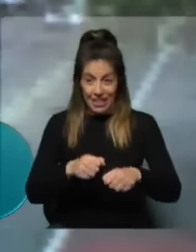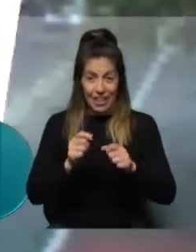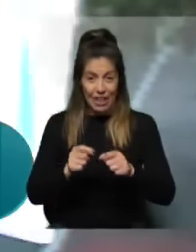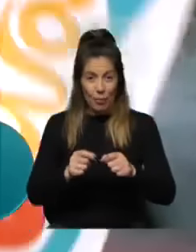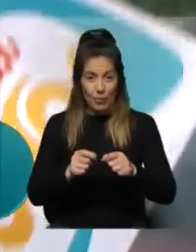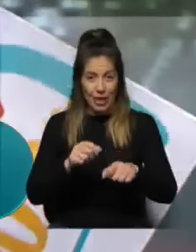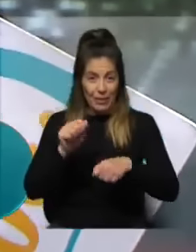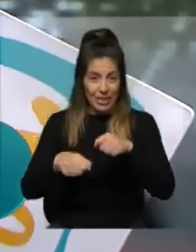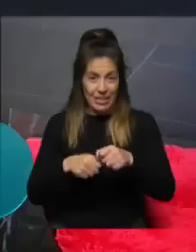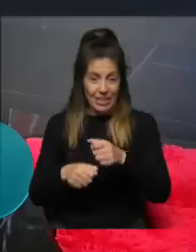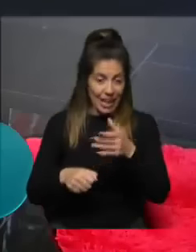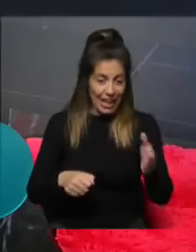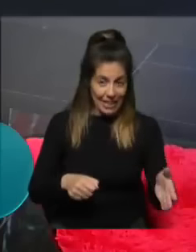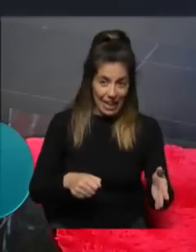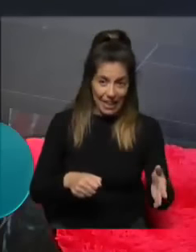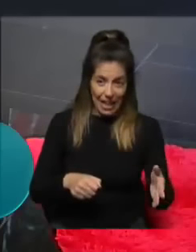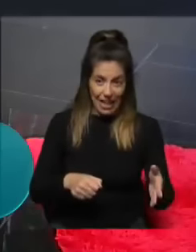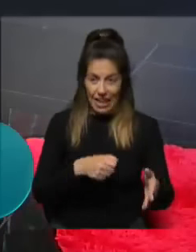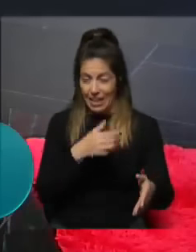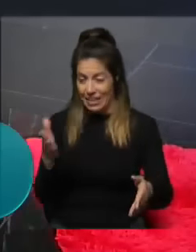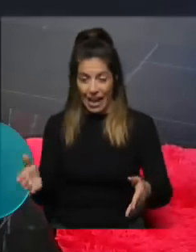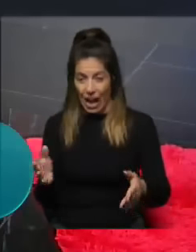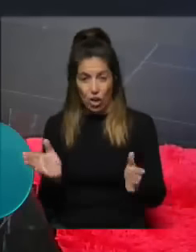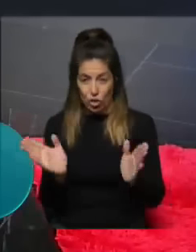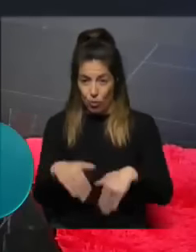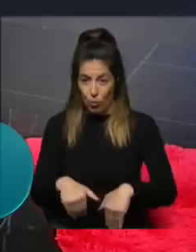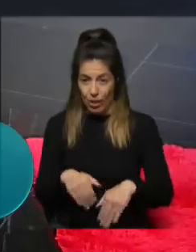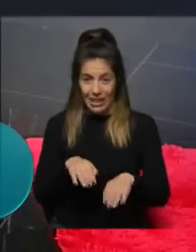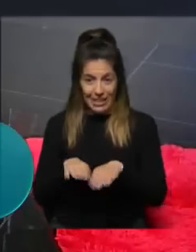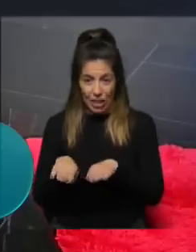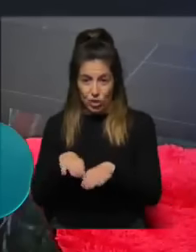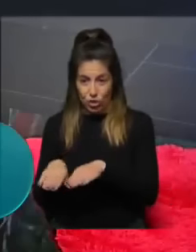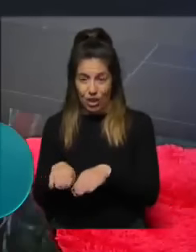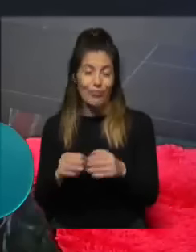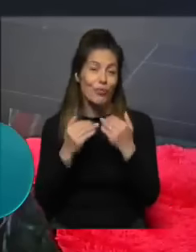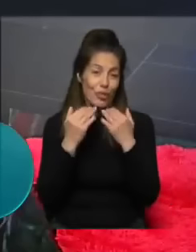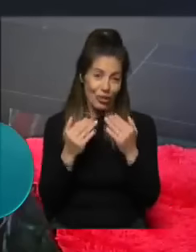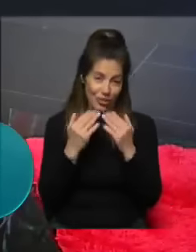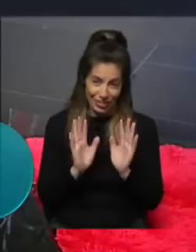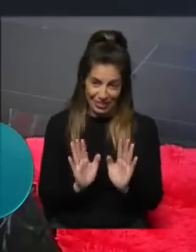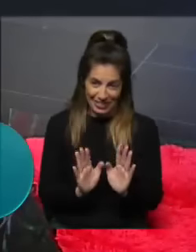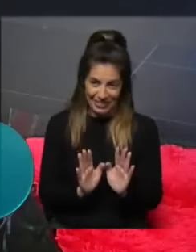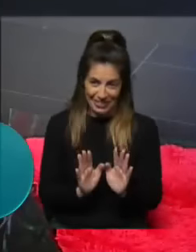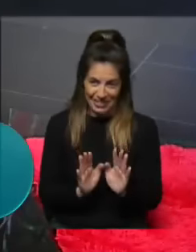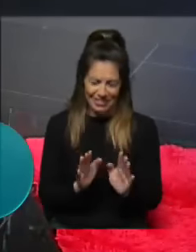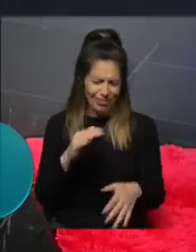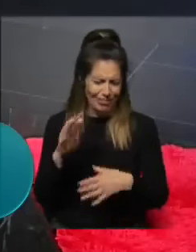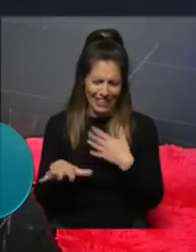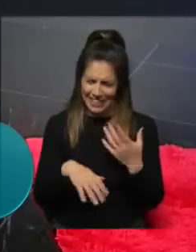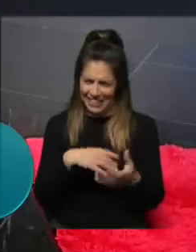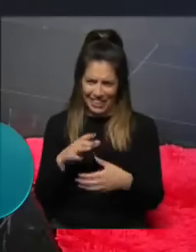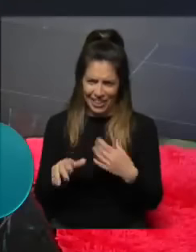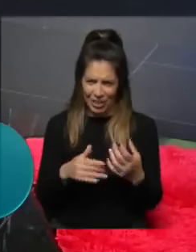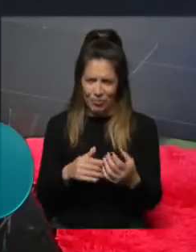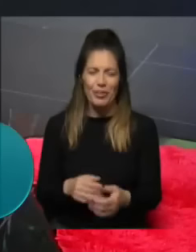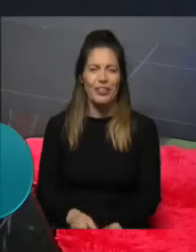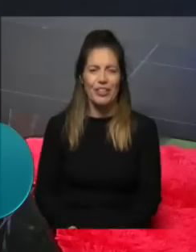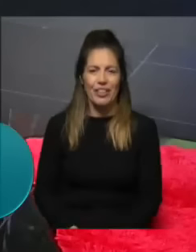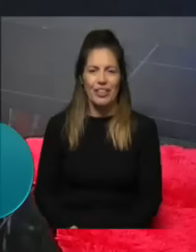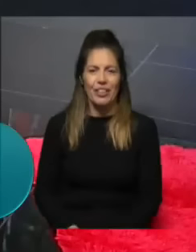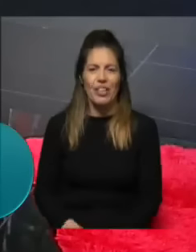izquierda y no se va a poder estacionar en mano derecha, me imagino. Sí. ¿O sí? No lo sé. ¡Ah! ¡Qué quilombo va a ser! ¡Qué maravilla! Yo